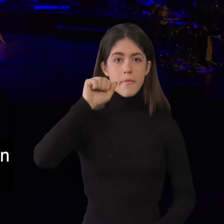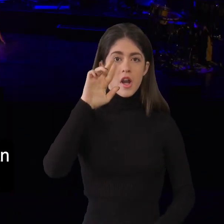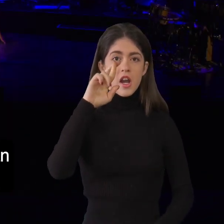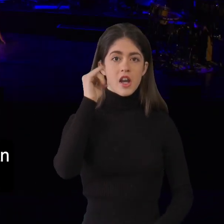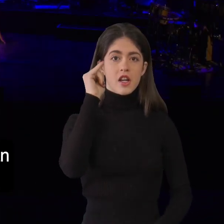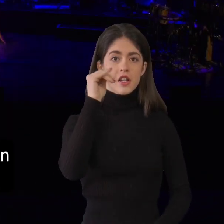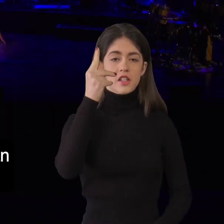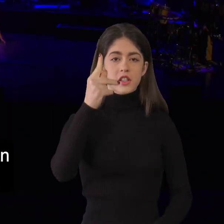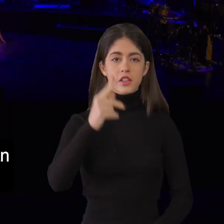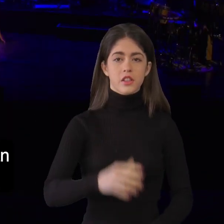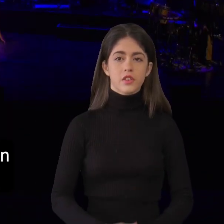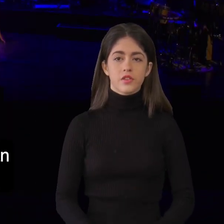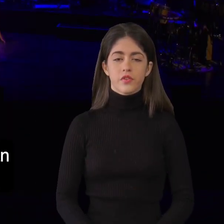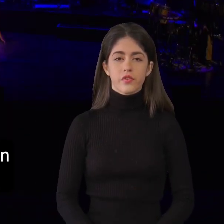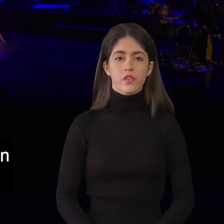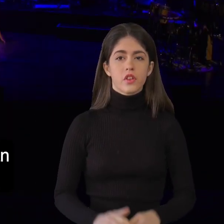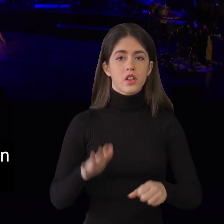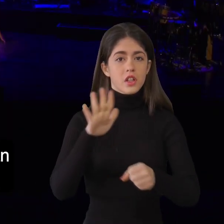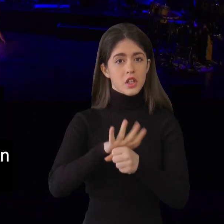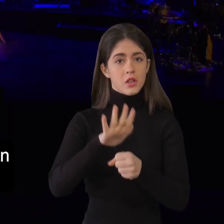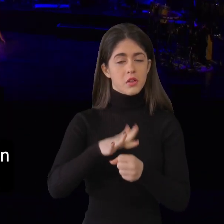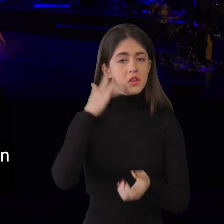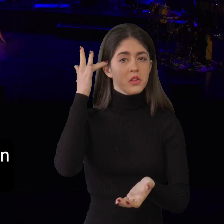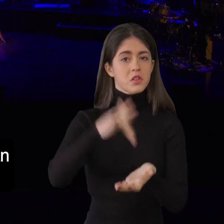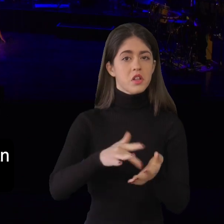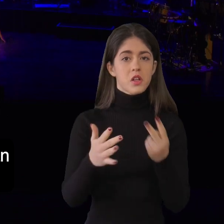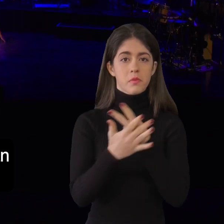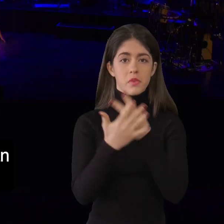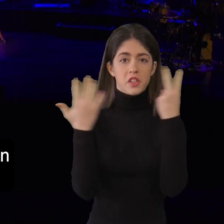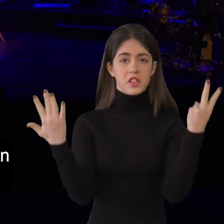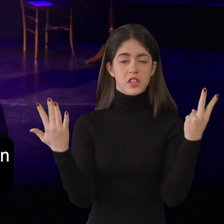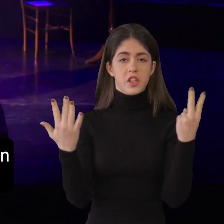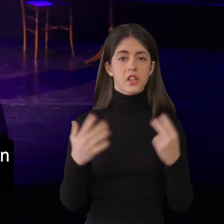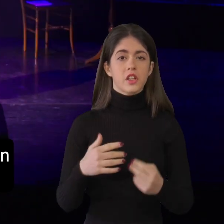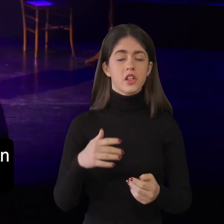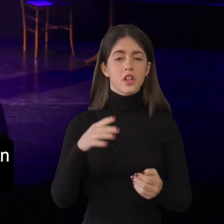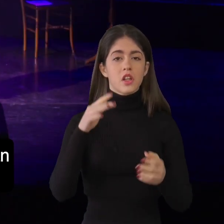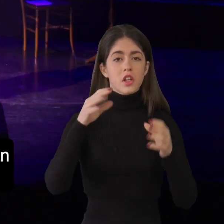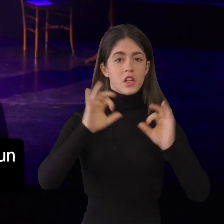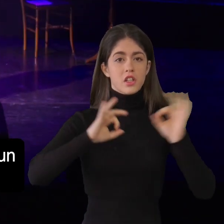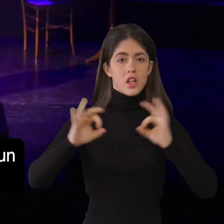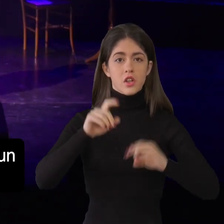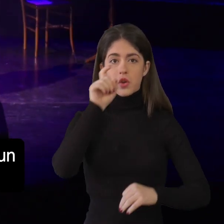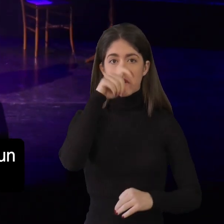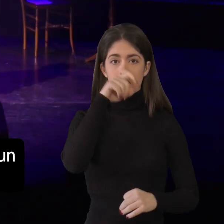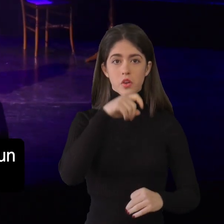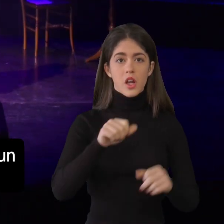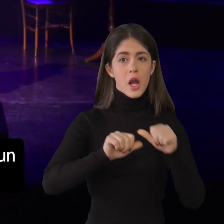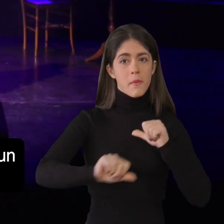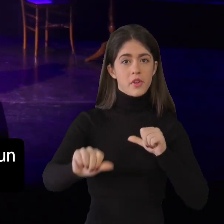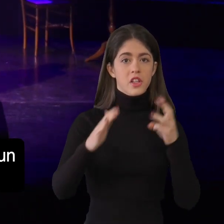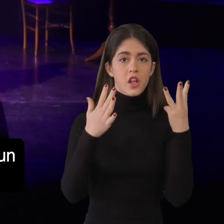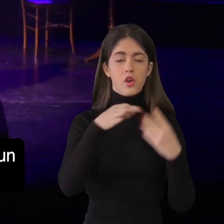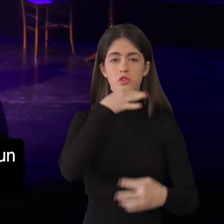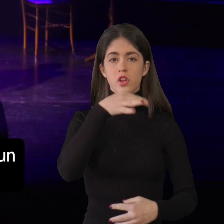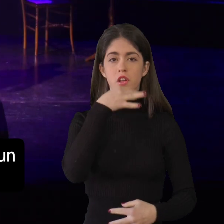a partir de las 8 de la tarde. Juan Valderrama se encargará de hacer sonar en escena el poemario de Lorca, al que